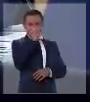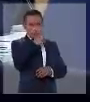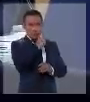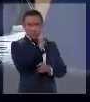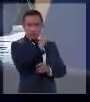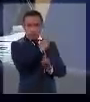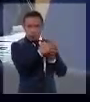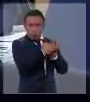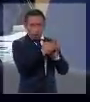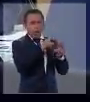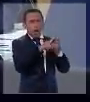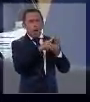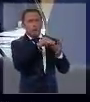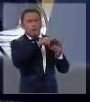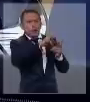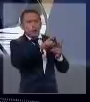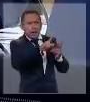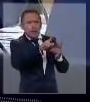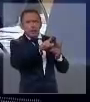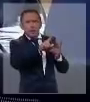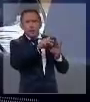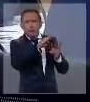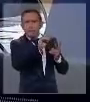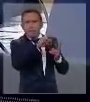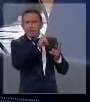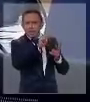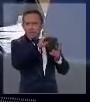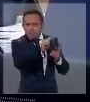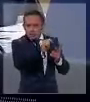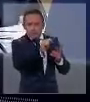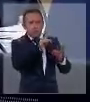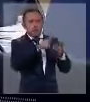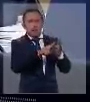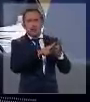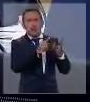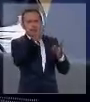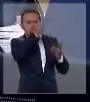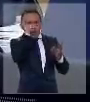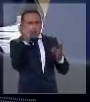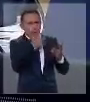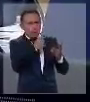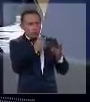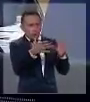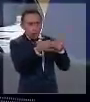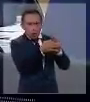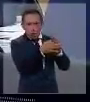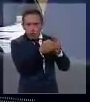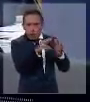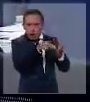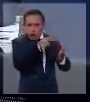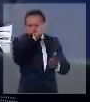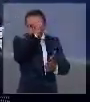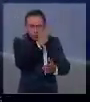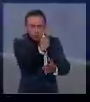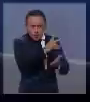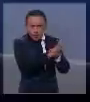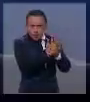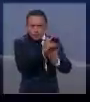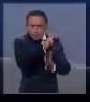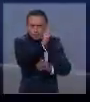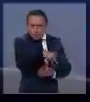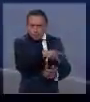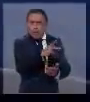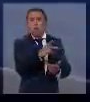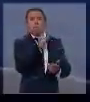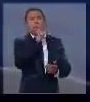tu nuevo pacto con Enrique Peña Nieto? En tu obsesión por llegar al poder ya te comprometiste a perdonarlo, a cuidarle